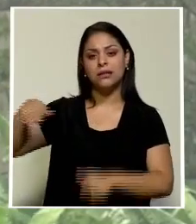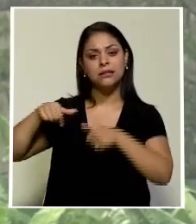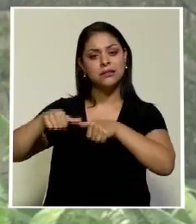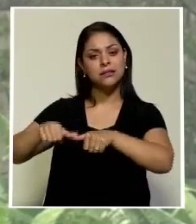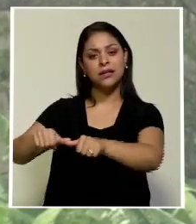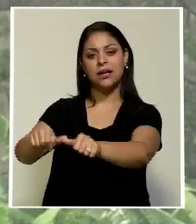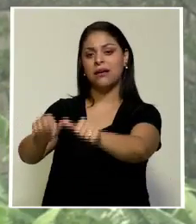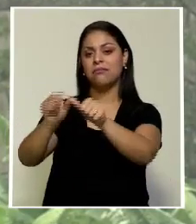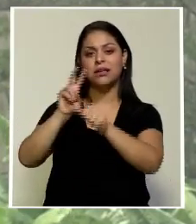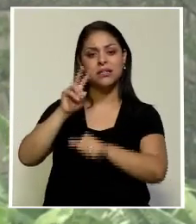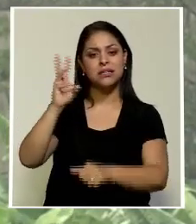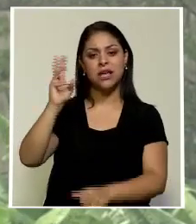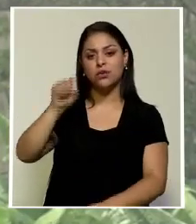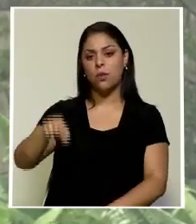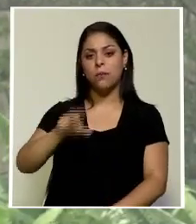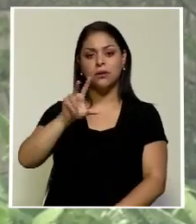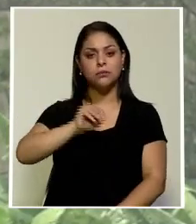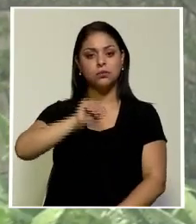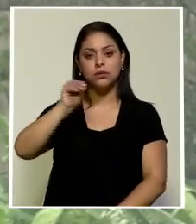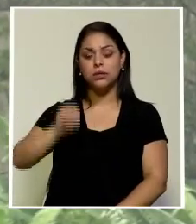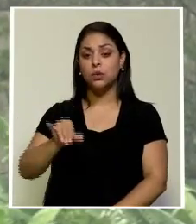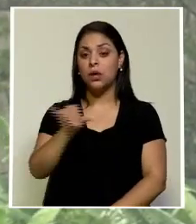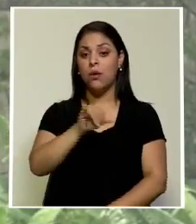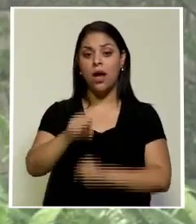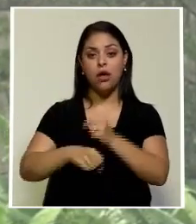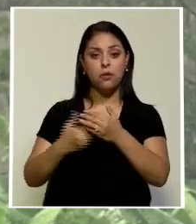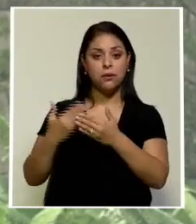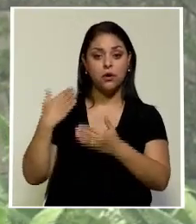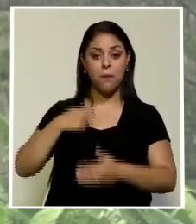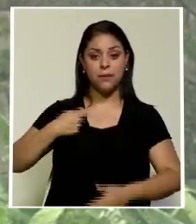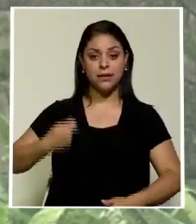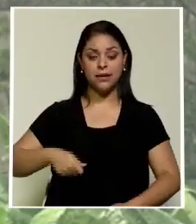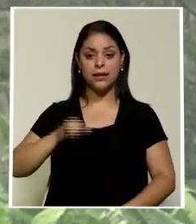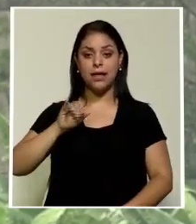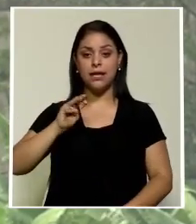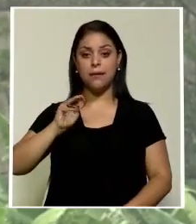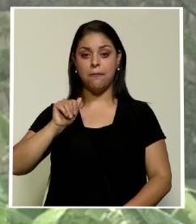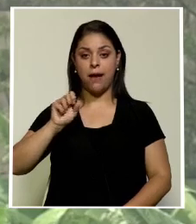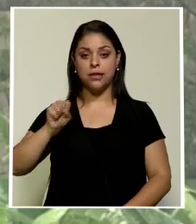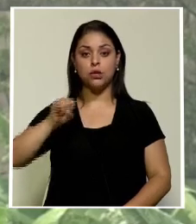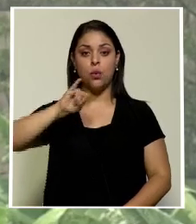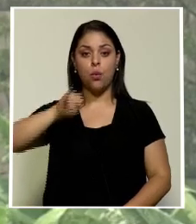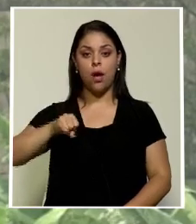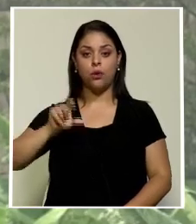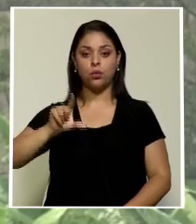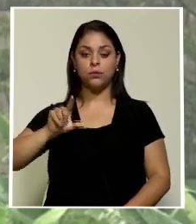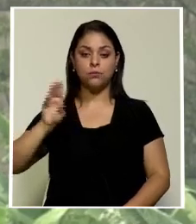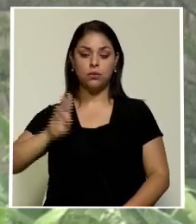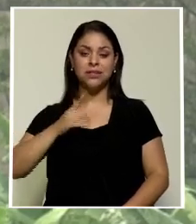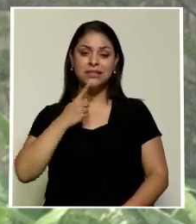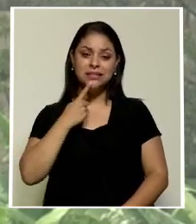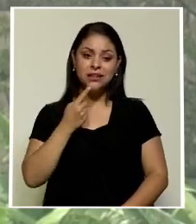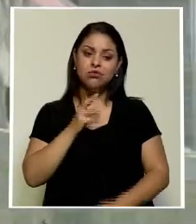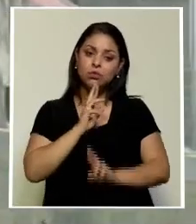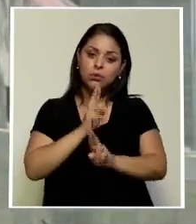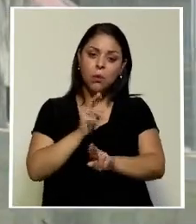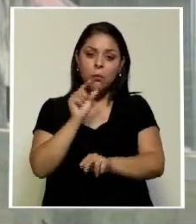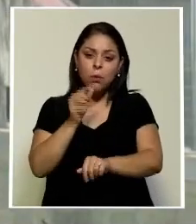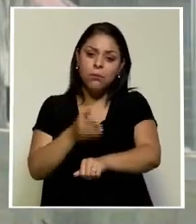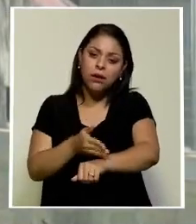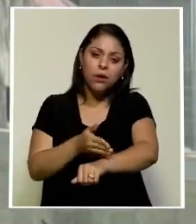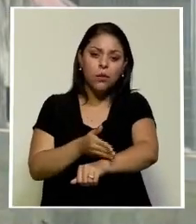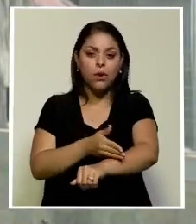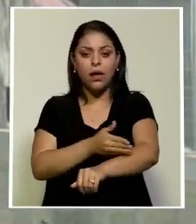26,3%, igual que el año anterior. Para el presidente de Limas, Juan Luis Bermúdez, los resultados reflejan una mejoría en la economía del país y